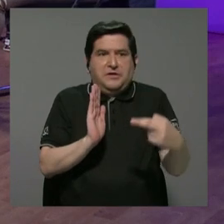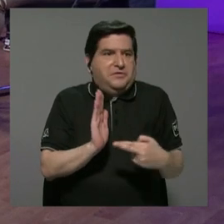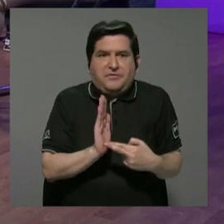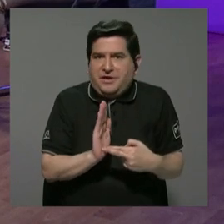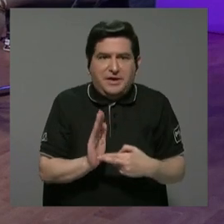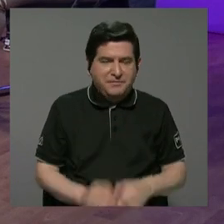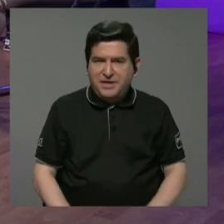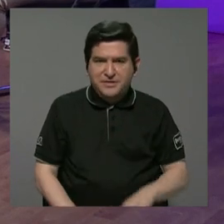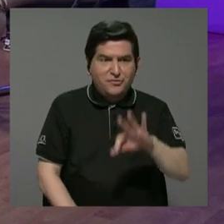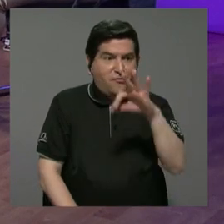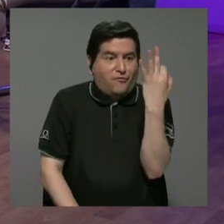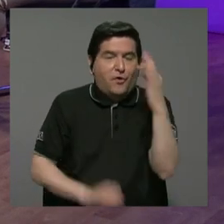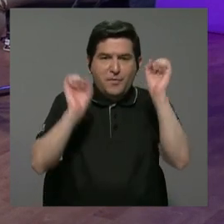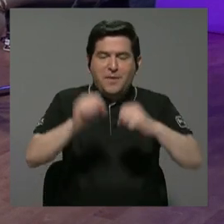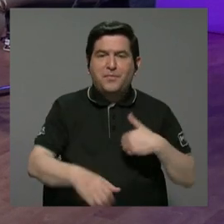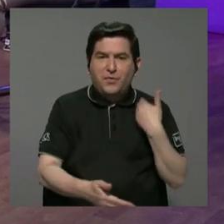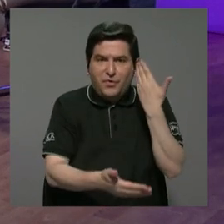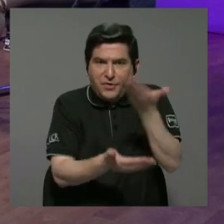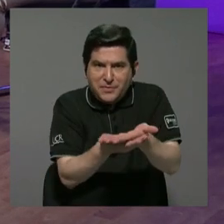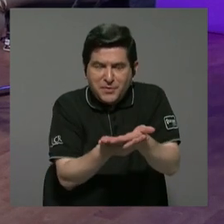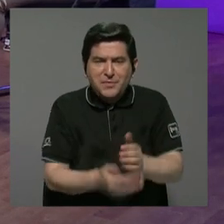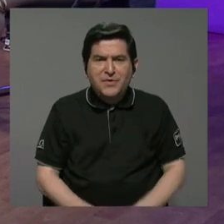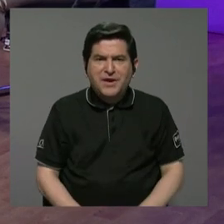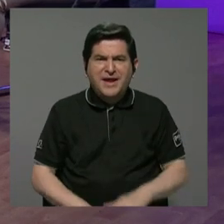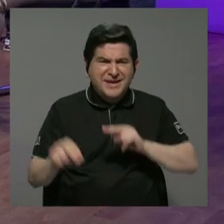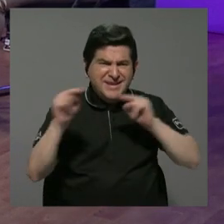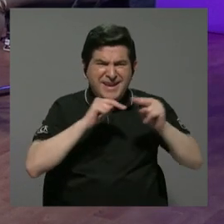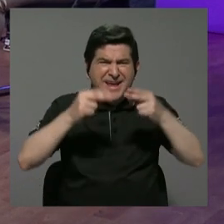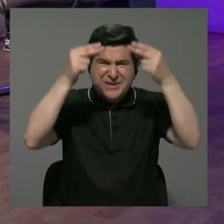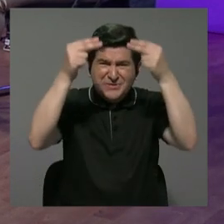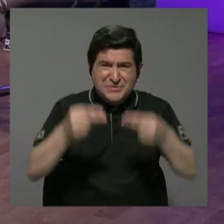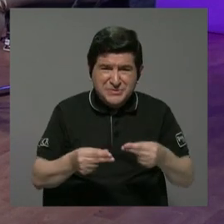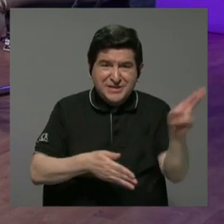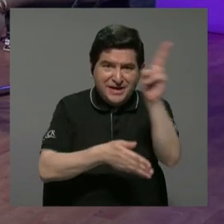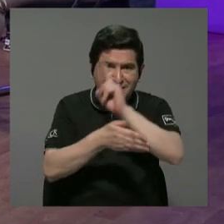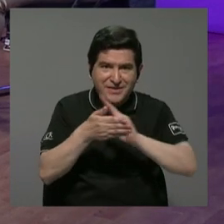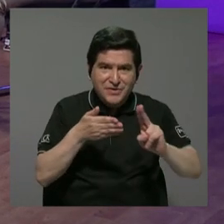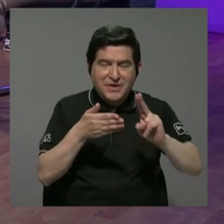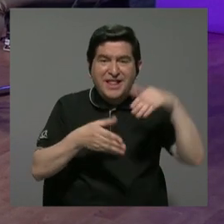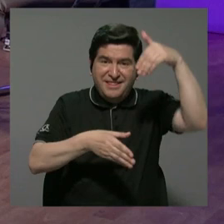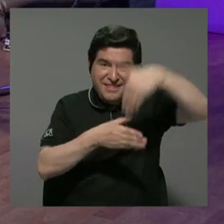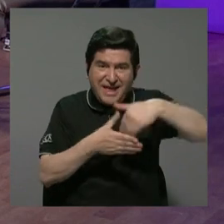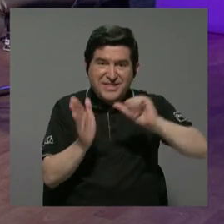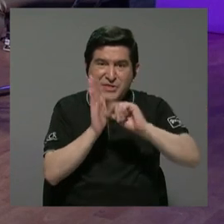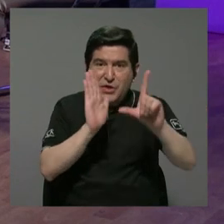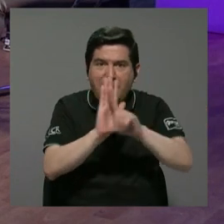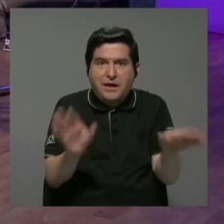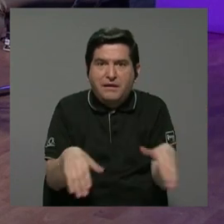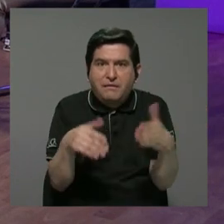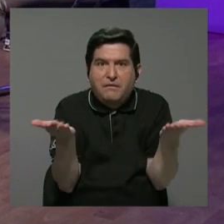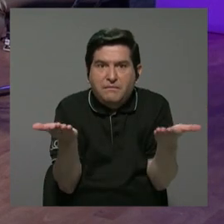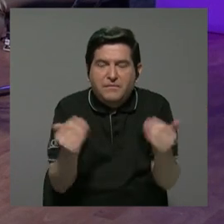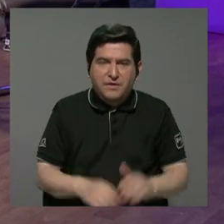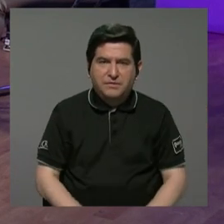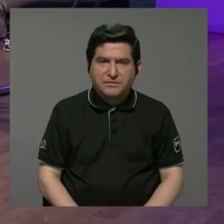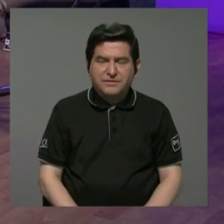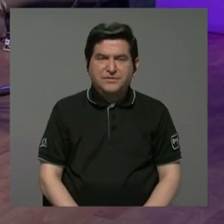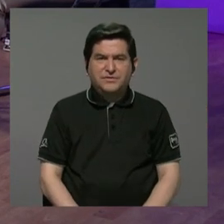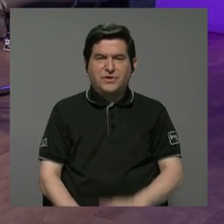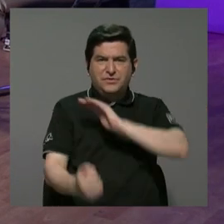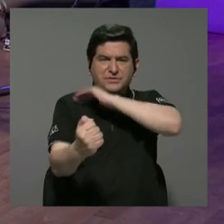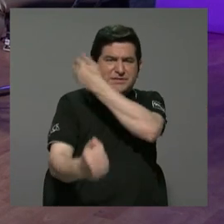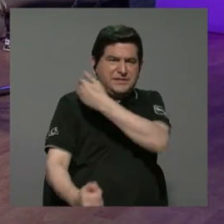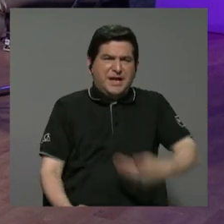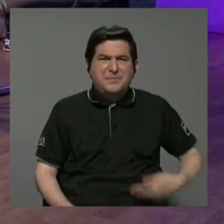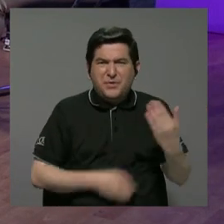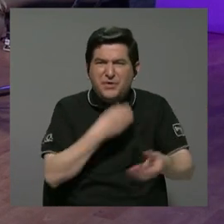reglamentariamente siquiera se puede plantear la negociación de los presupuestos de las universidades dentro de la Asamblea. Entonces, ¿qué es lo que está haciendo el Ejecutivo? Y